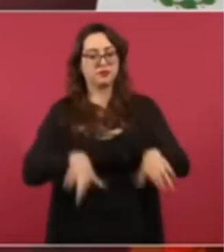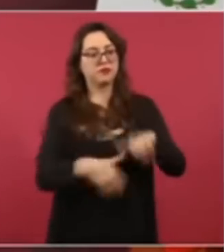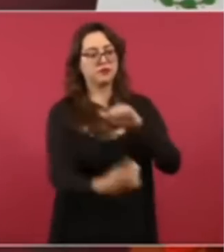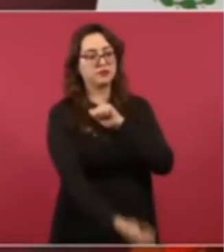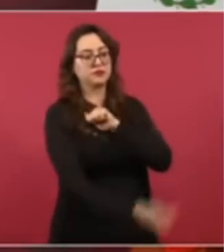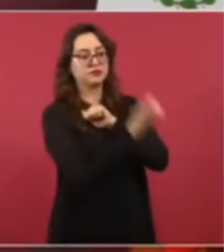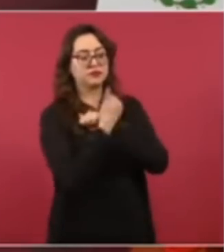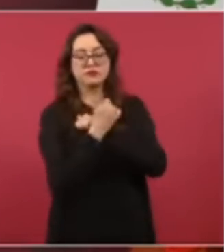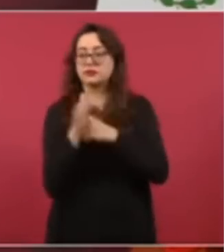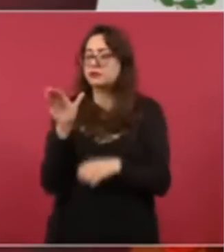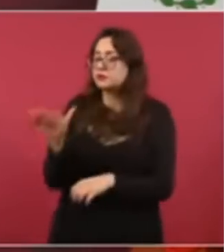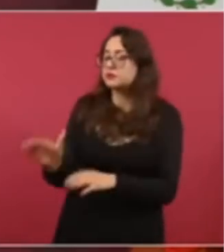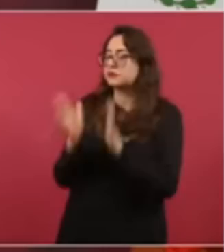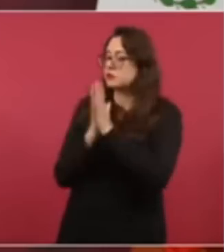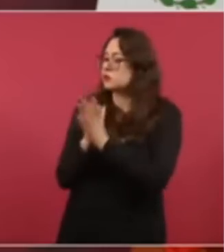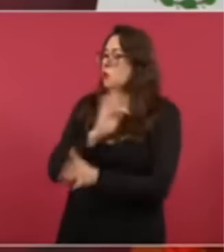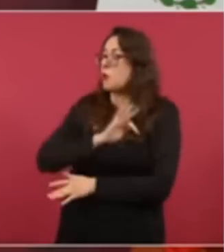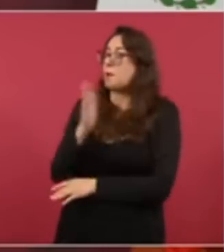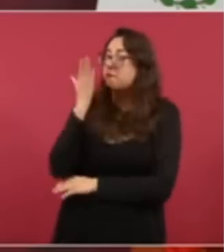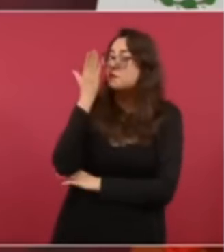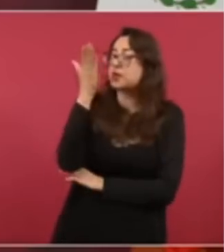solicitara a China